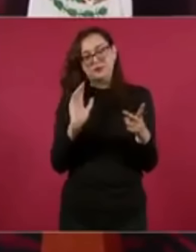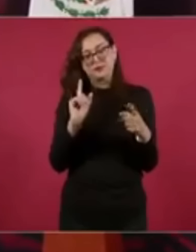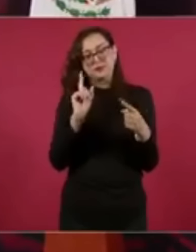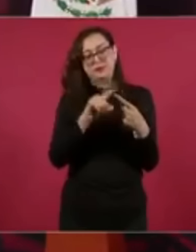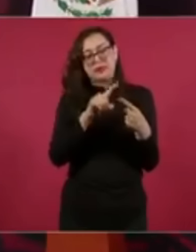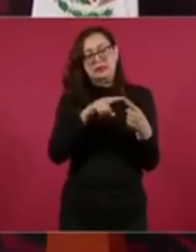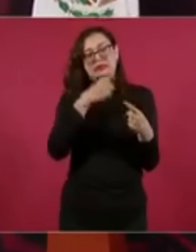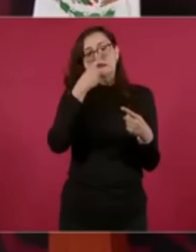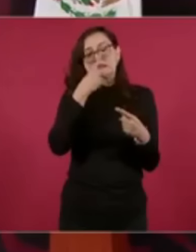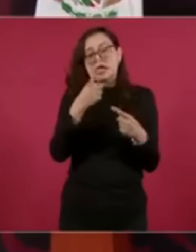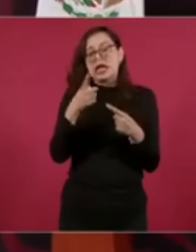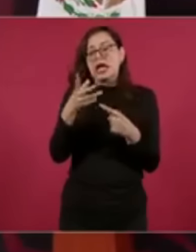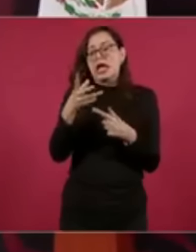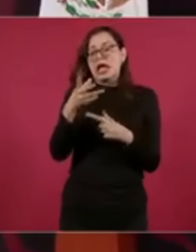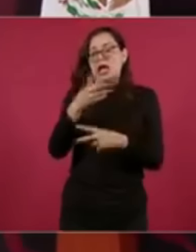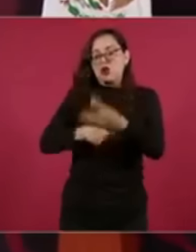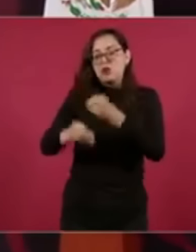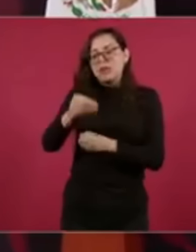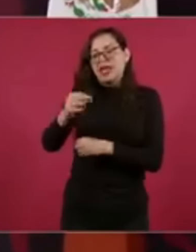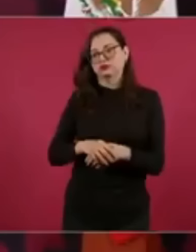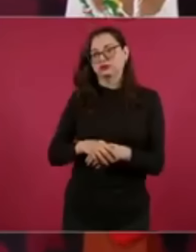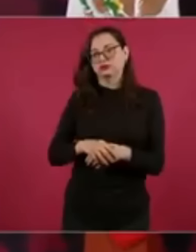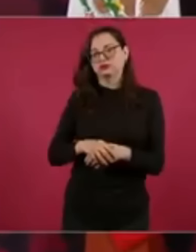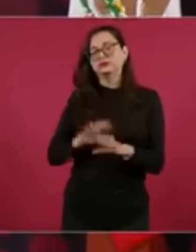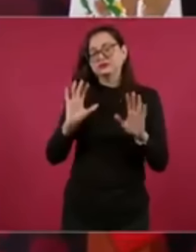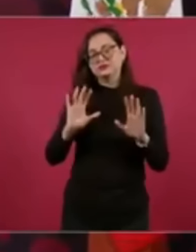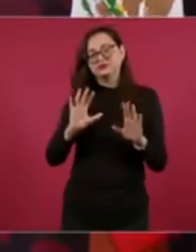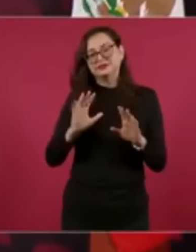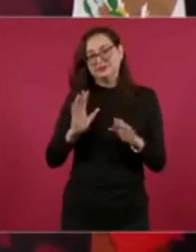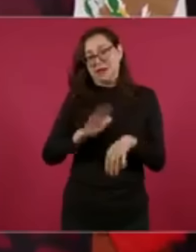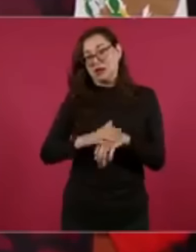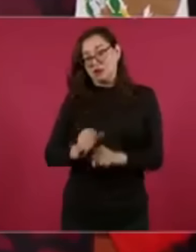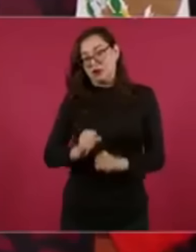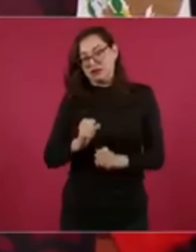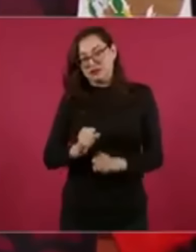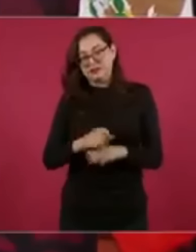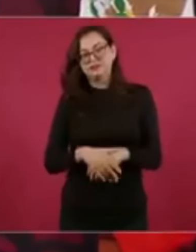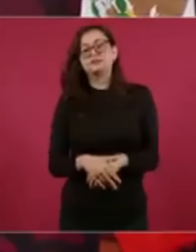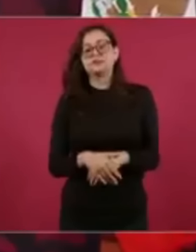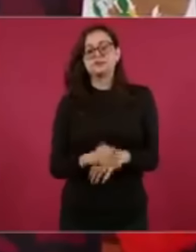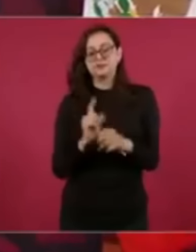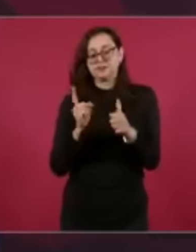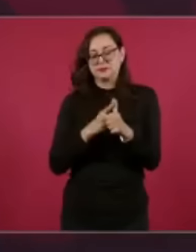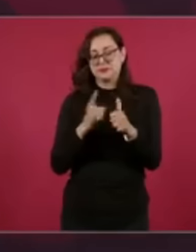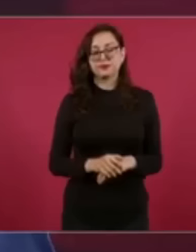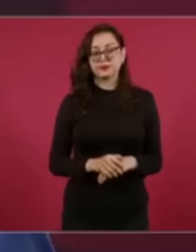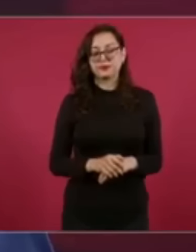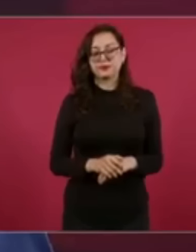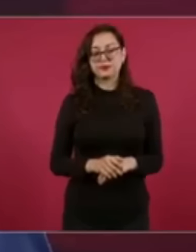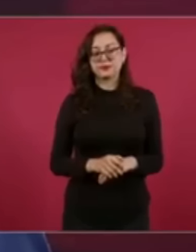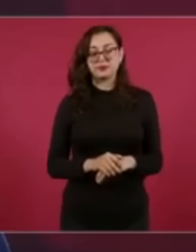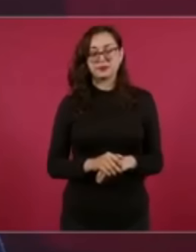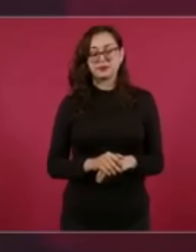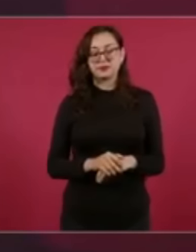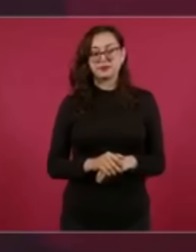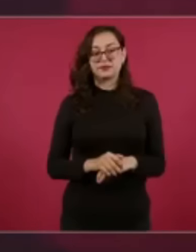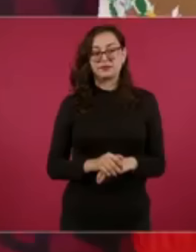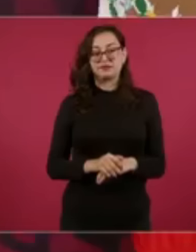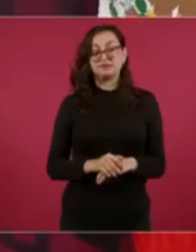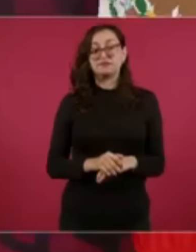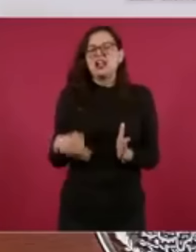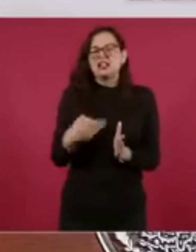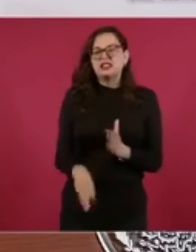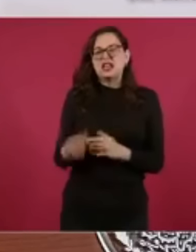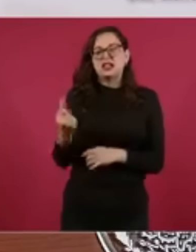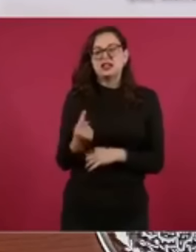tonto. Lo decía más fuerte, pero o sea, porque hacía falta atender la economía. ¿Qué hace falta